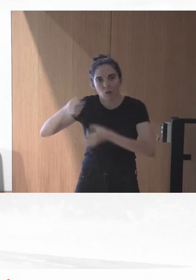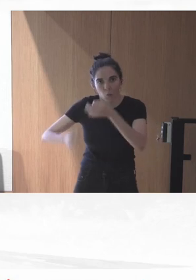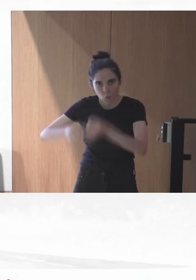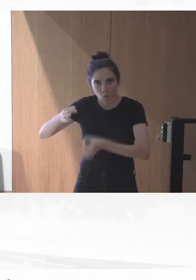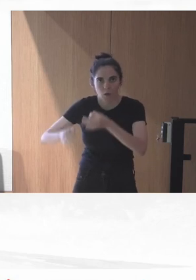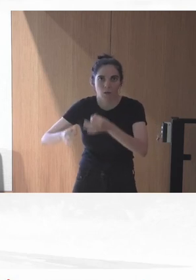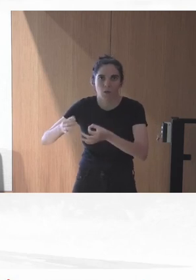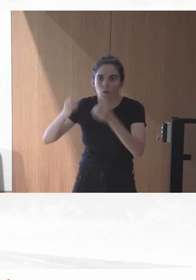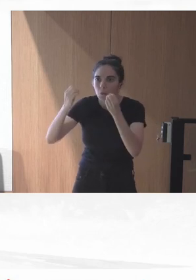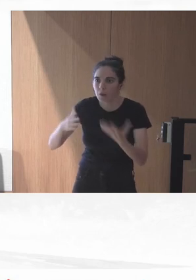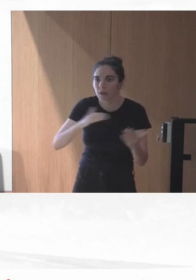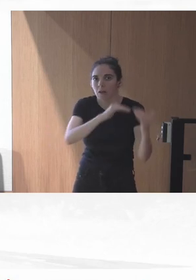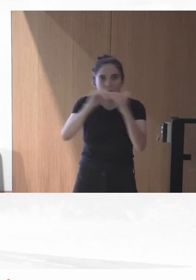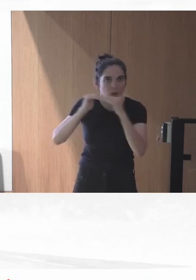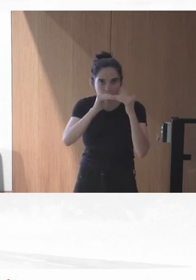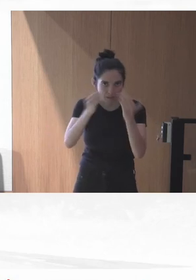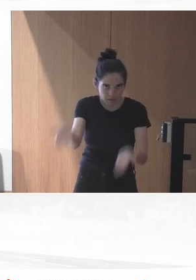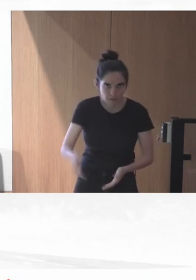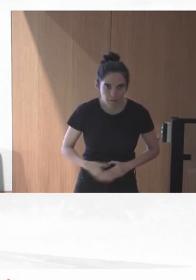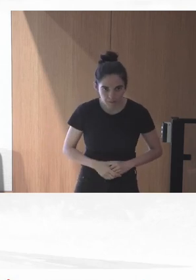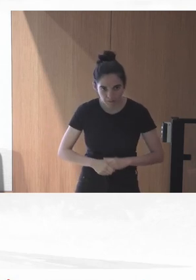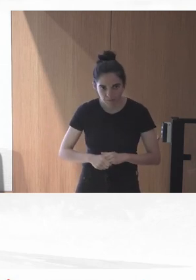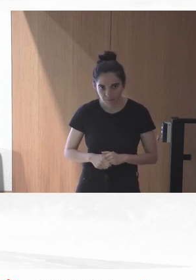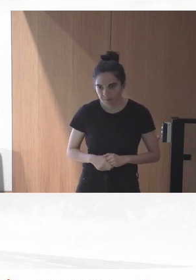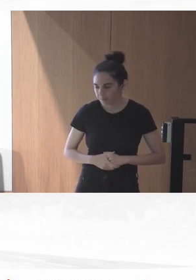en igualdad de condiciones.